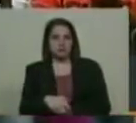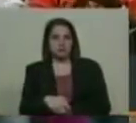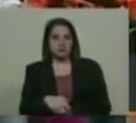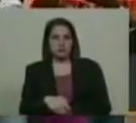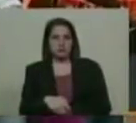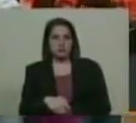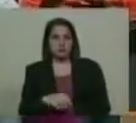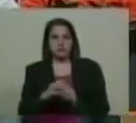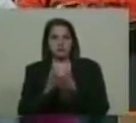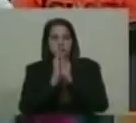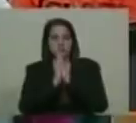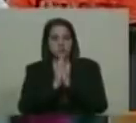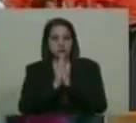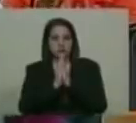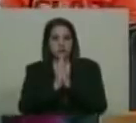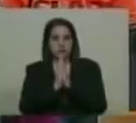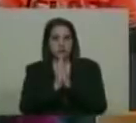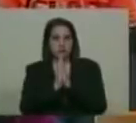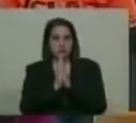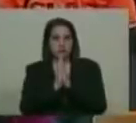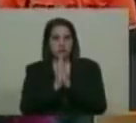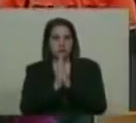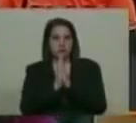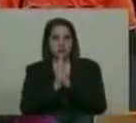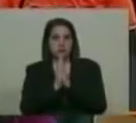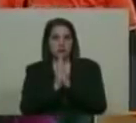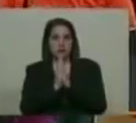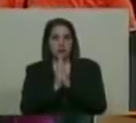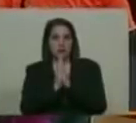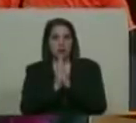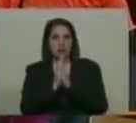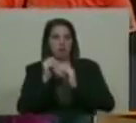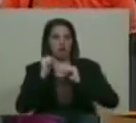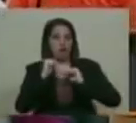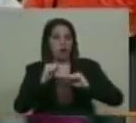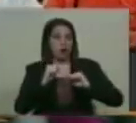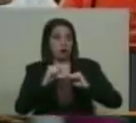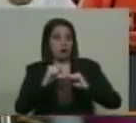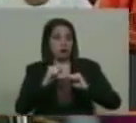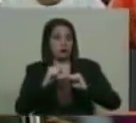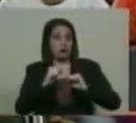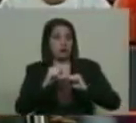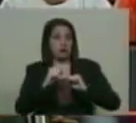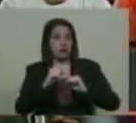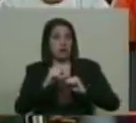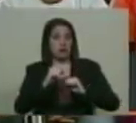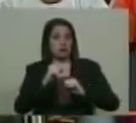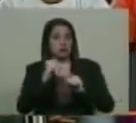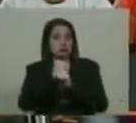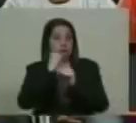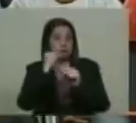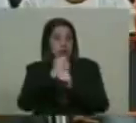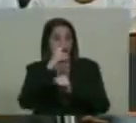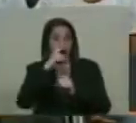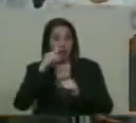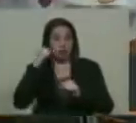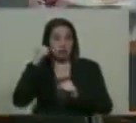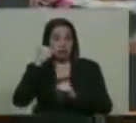que por favor, con mucho ahínco, con mucha dedicación,